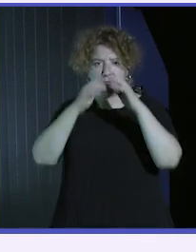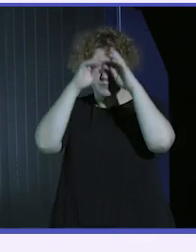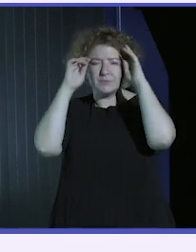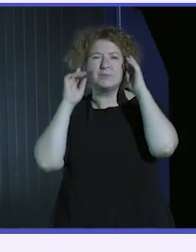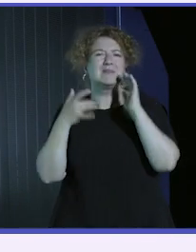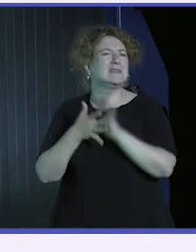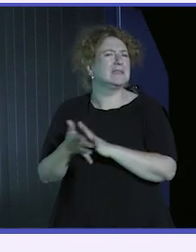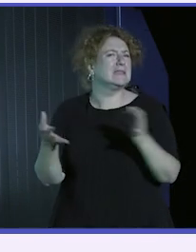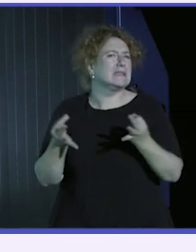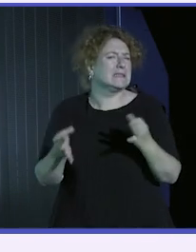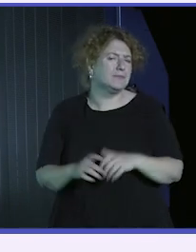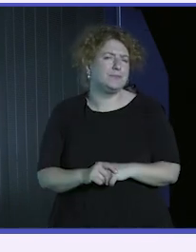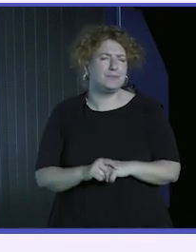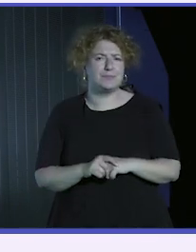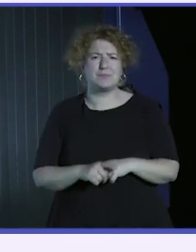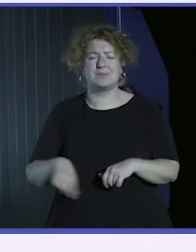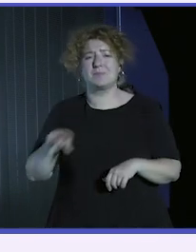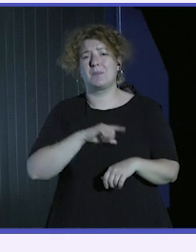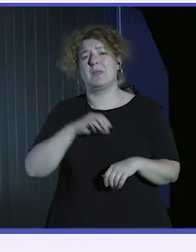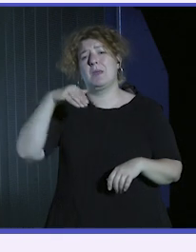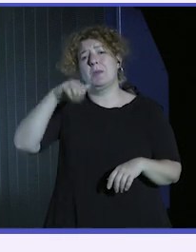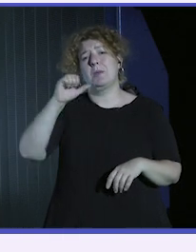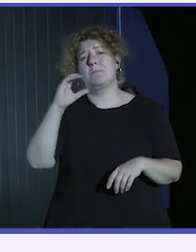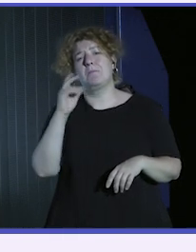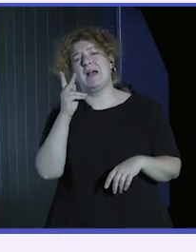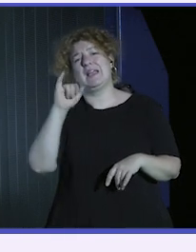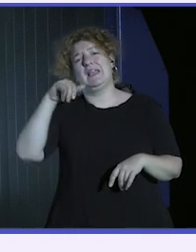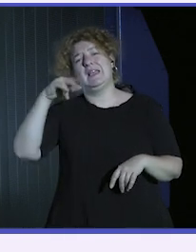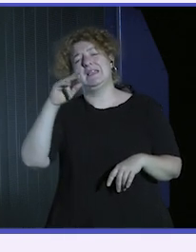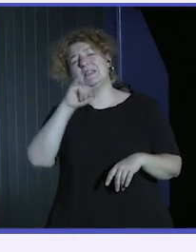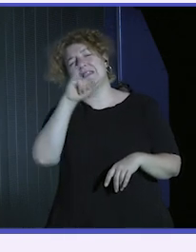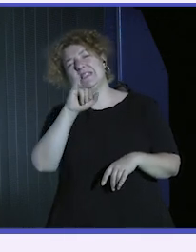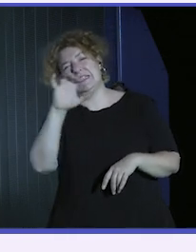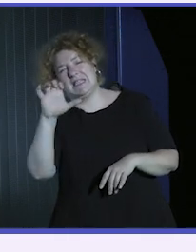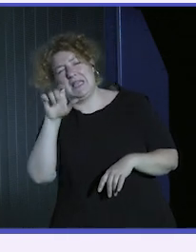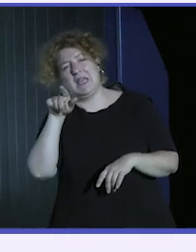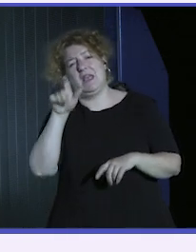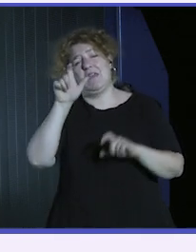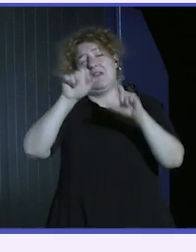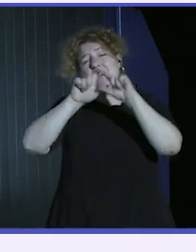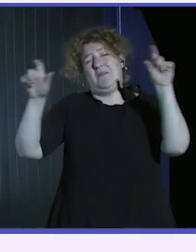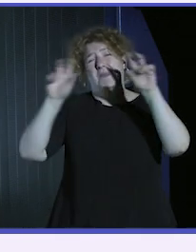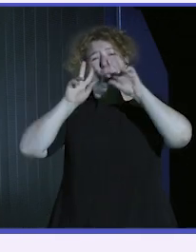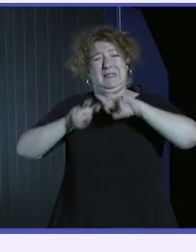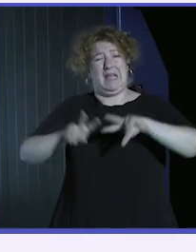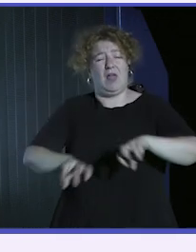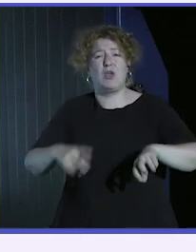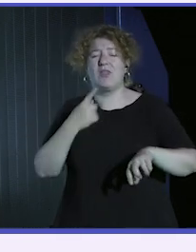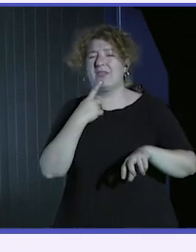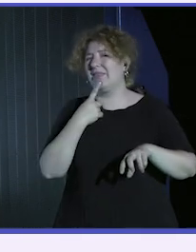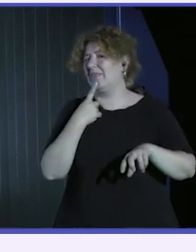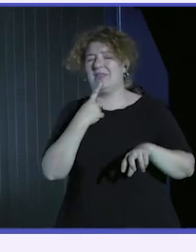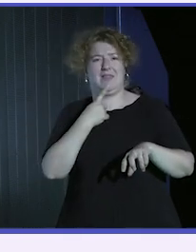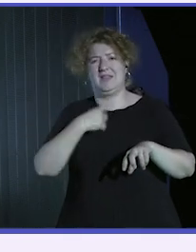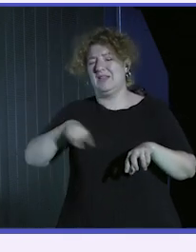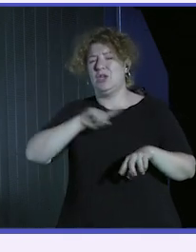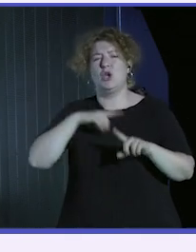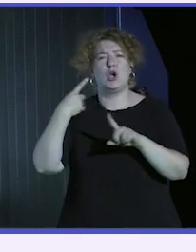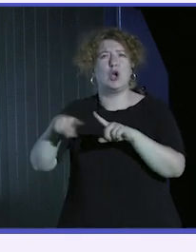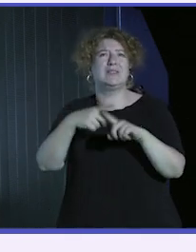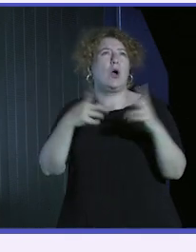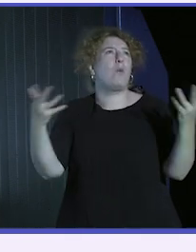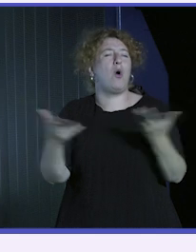esto? Según, como veis, este estudio de McKinsey, las tecnologías cuánticas no es una amalgama, no es una cosa.